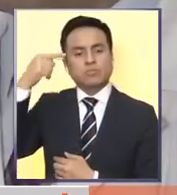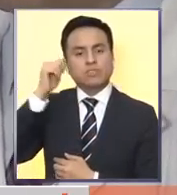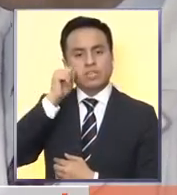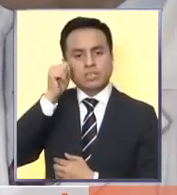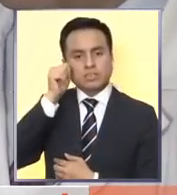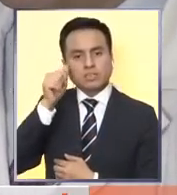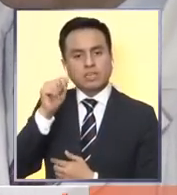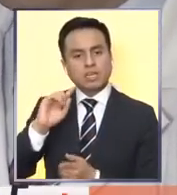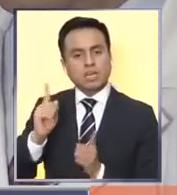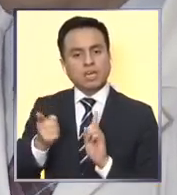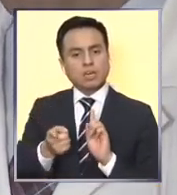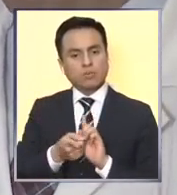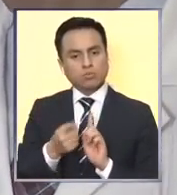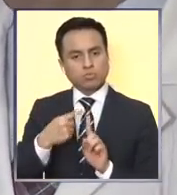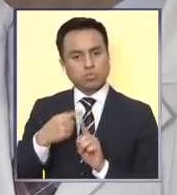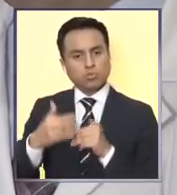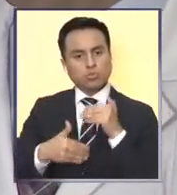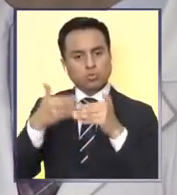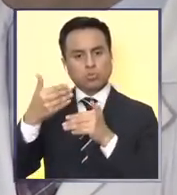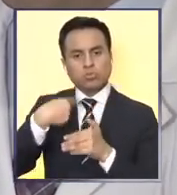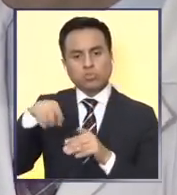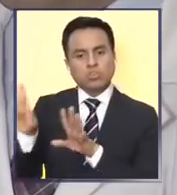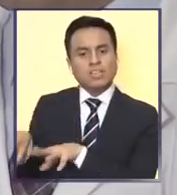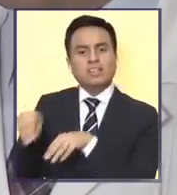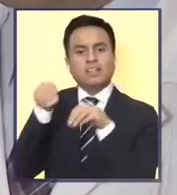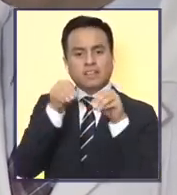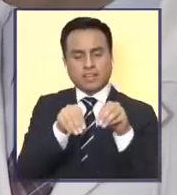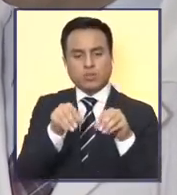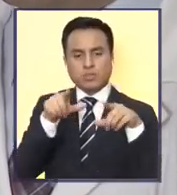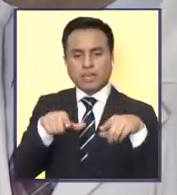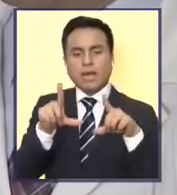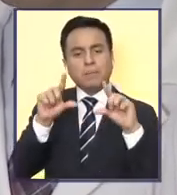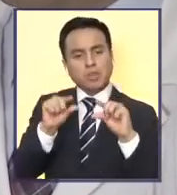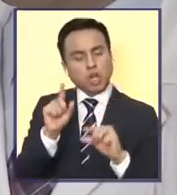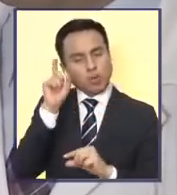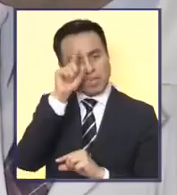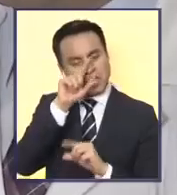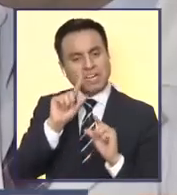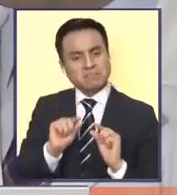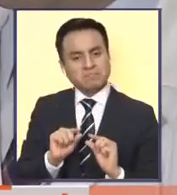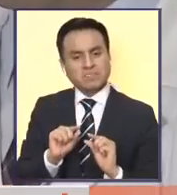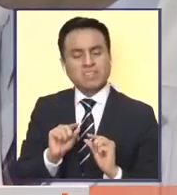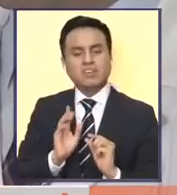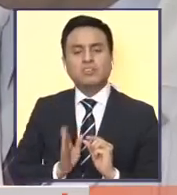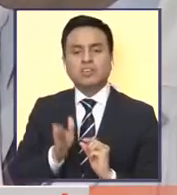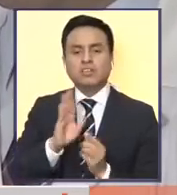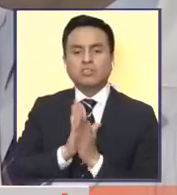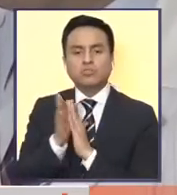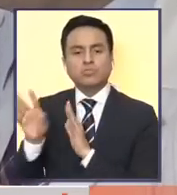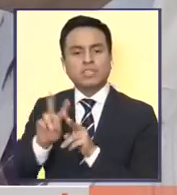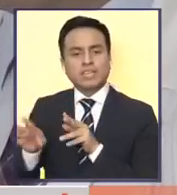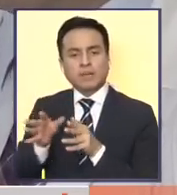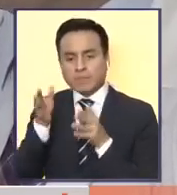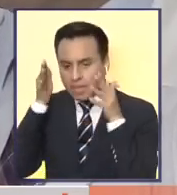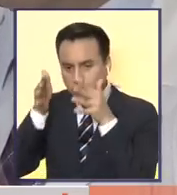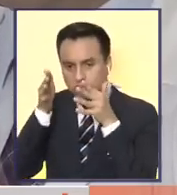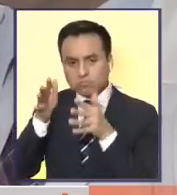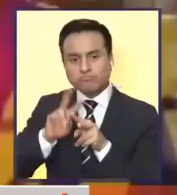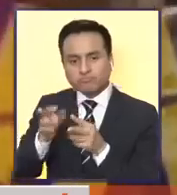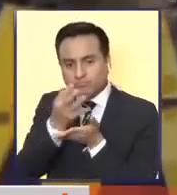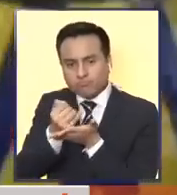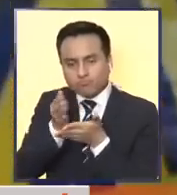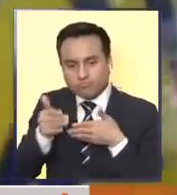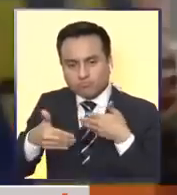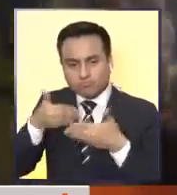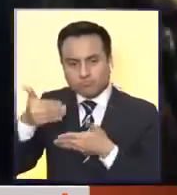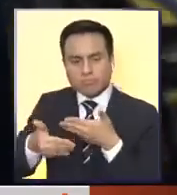mantenerse esta evolución podamos a una unidad de menor complejidad continuando con todos los tratamientos que corresponden en esta etapa